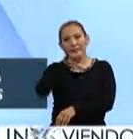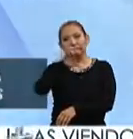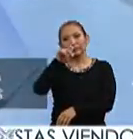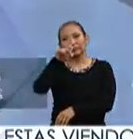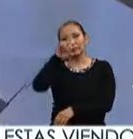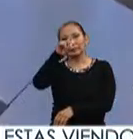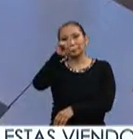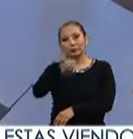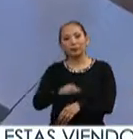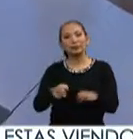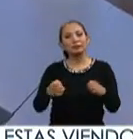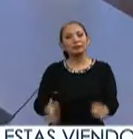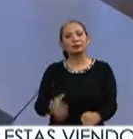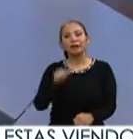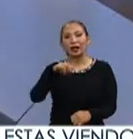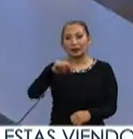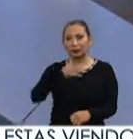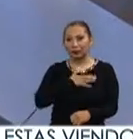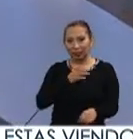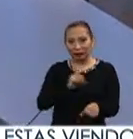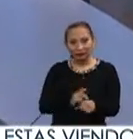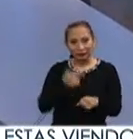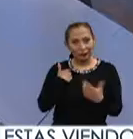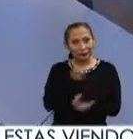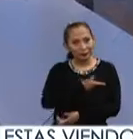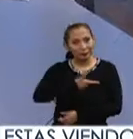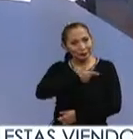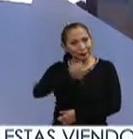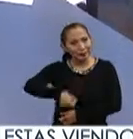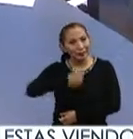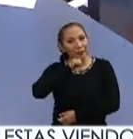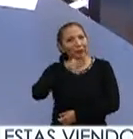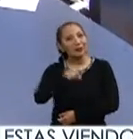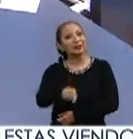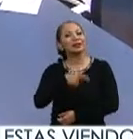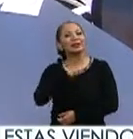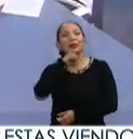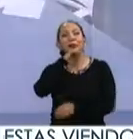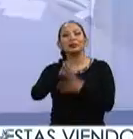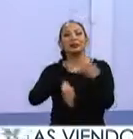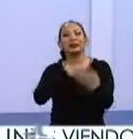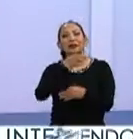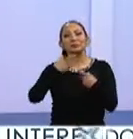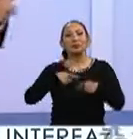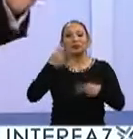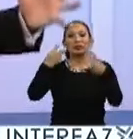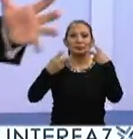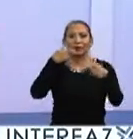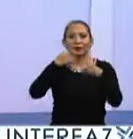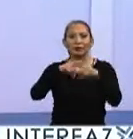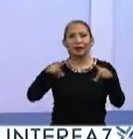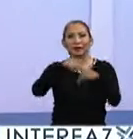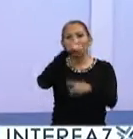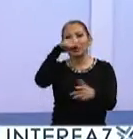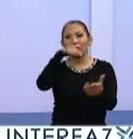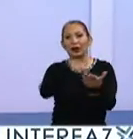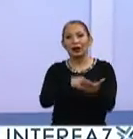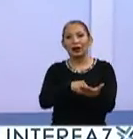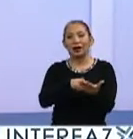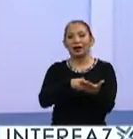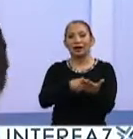estás? Ana Cristina, muy buenos días. Es un placer saludarte a ti, por supuesto, a todos quienes nos ven a lo largo y ancho de